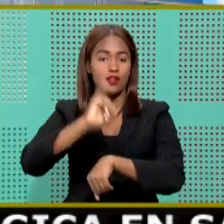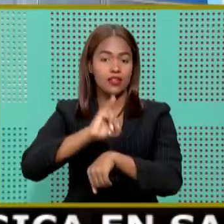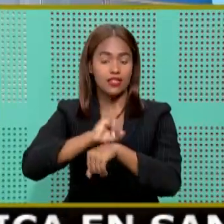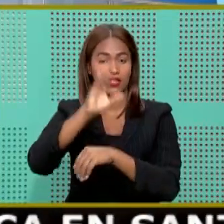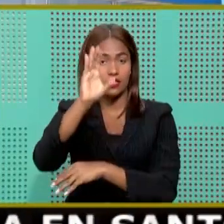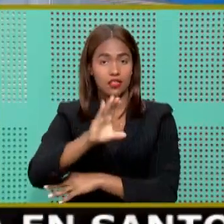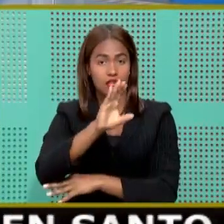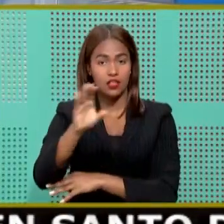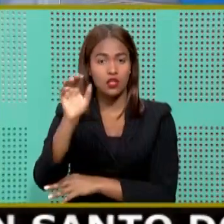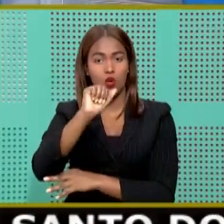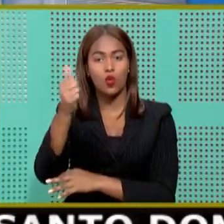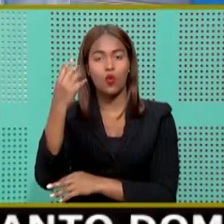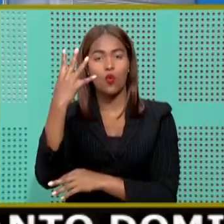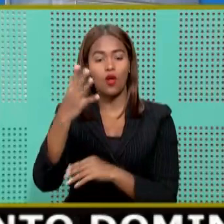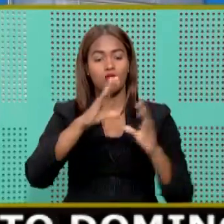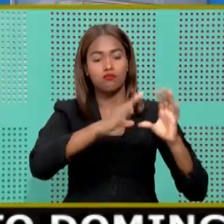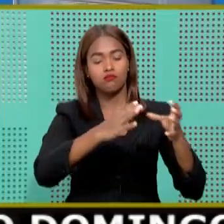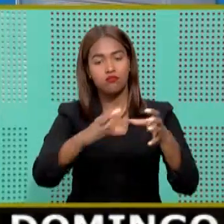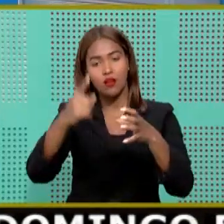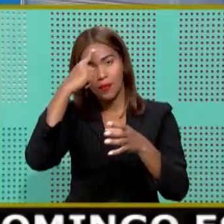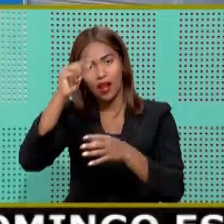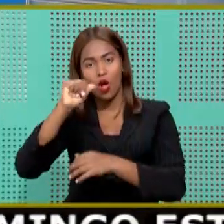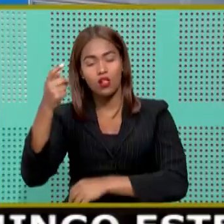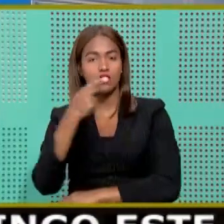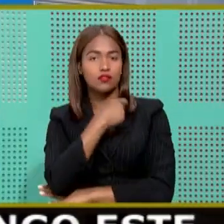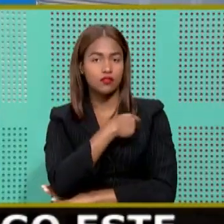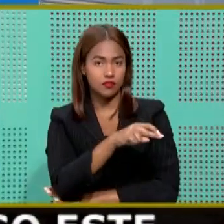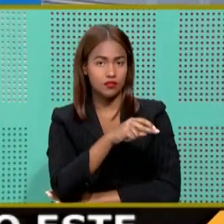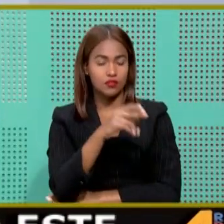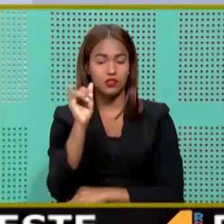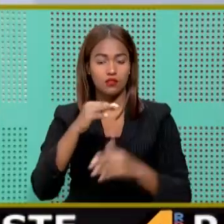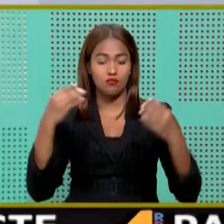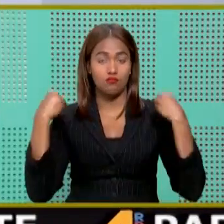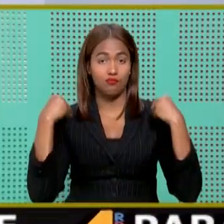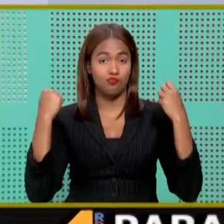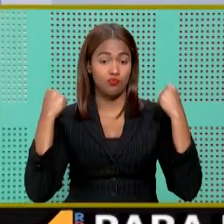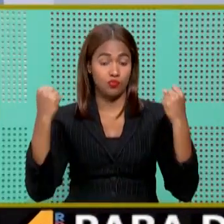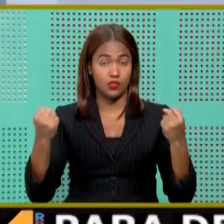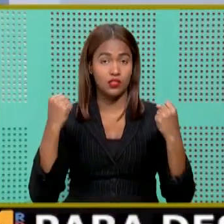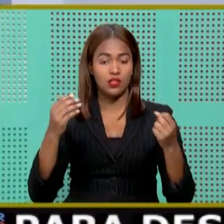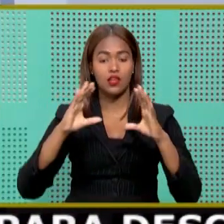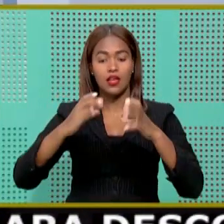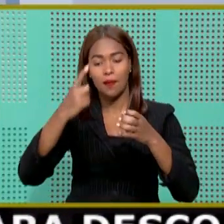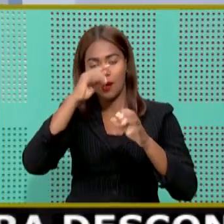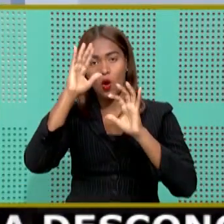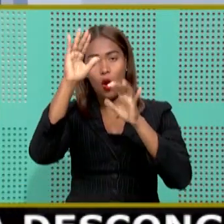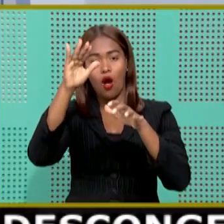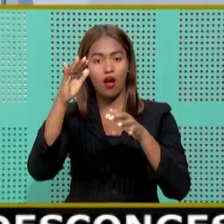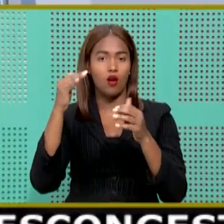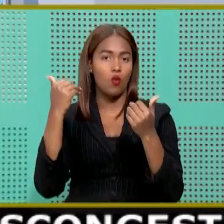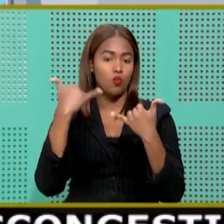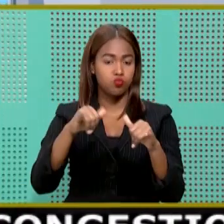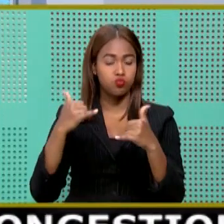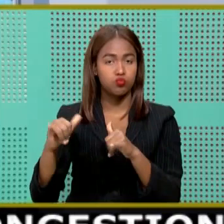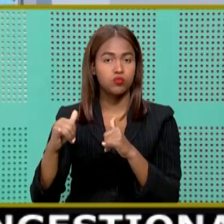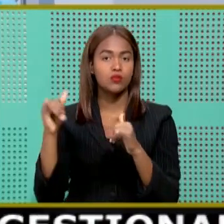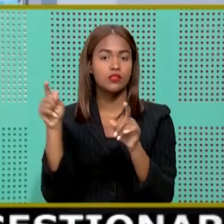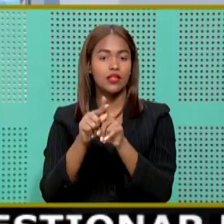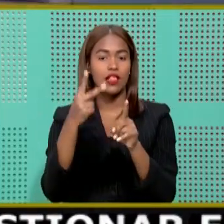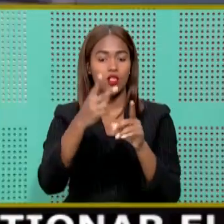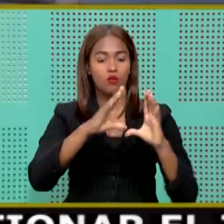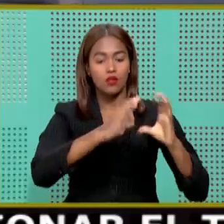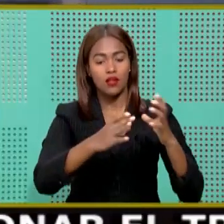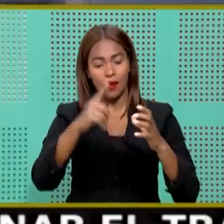católicas y otros cuatro templos para otras religiones, un gimnasio de exterior, una cancha olímpica multiuso, dos estadios